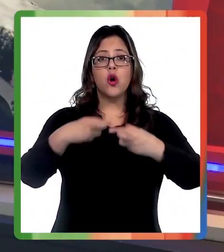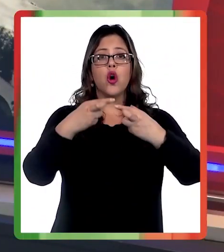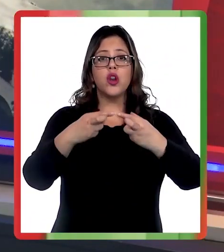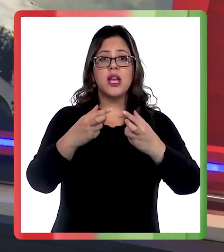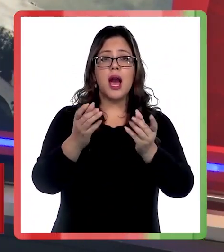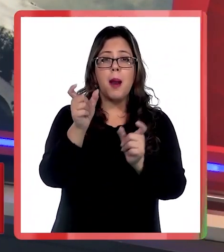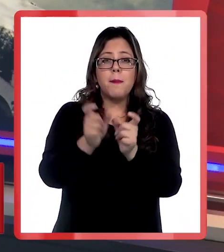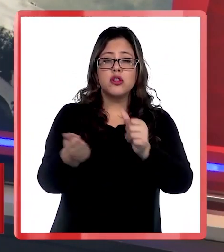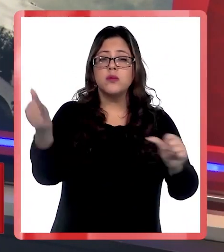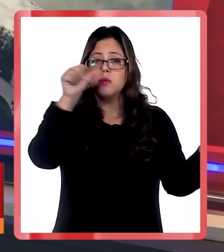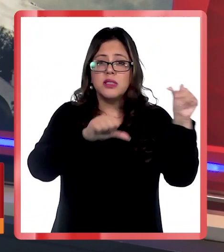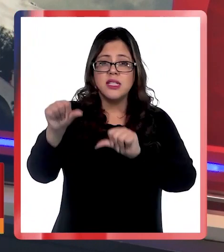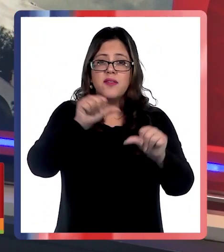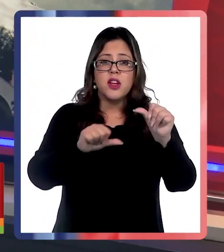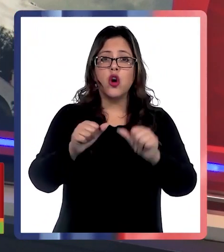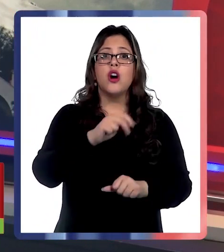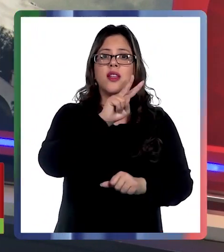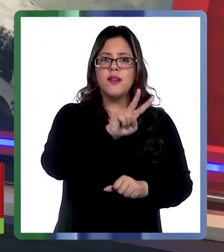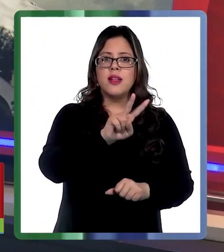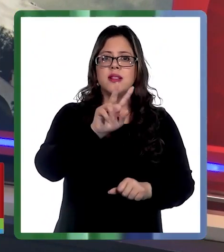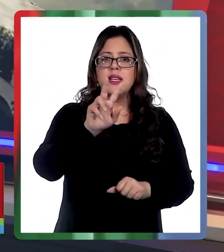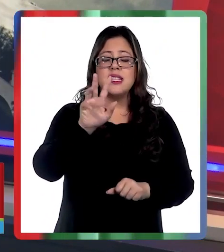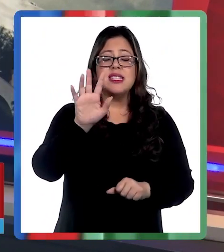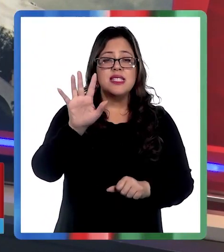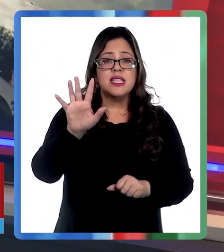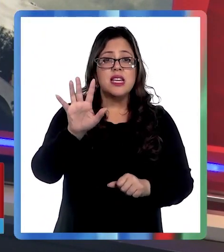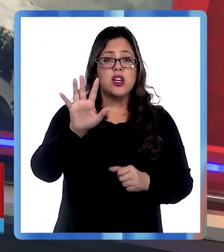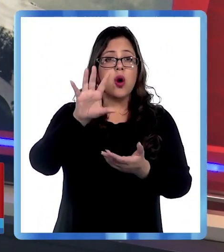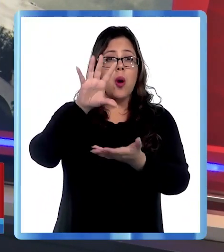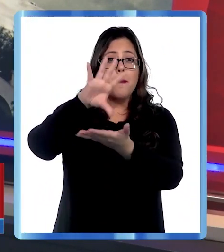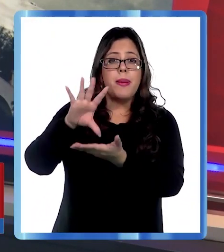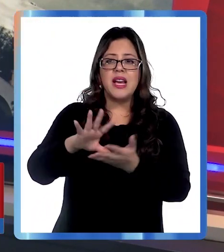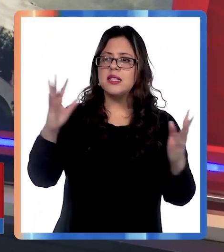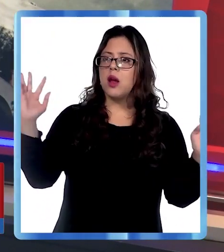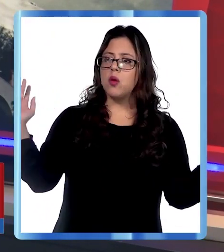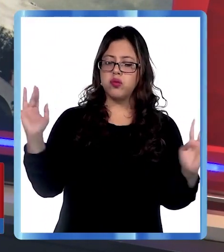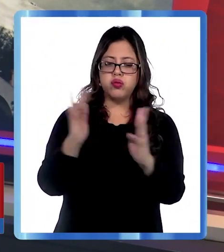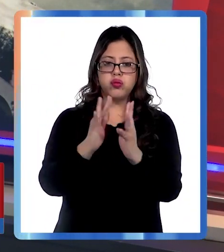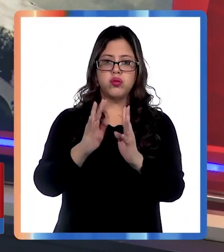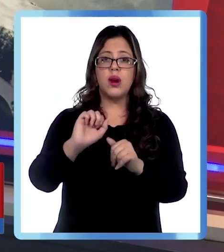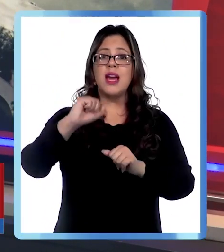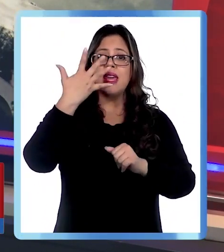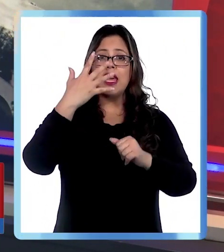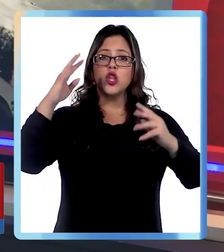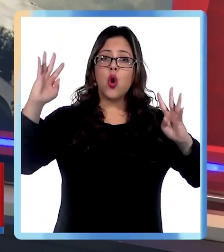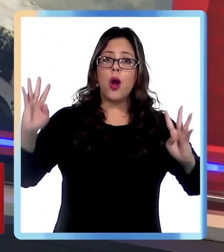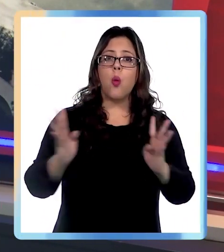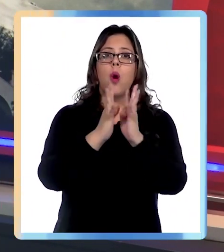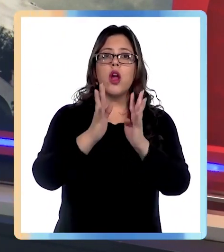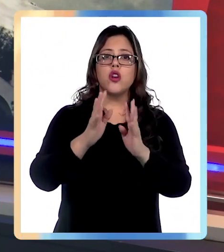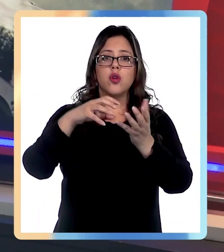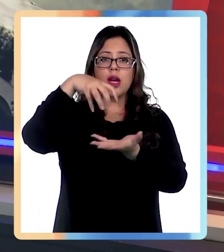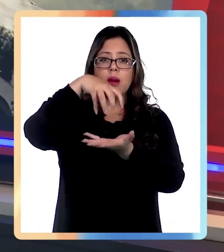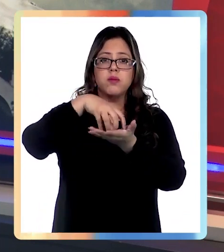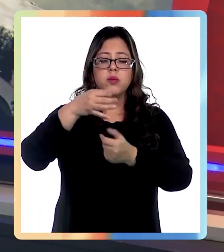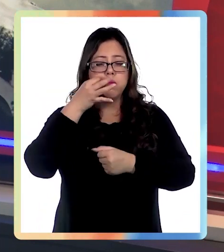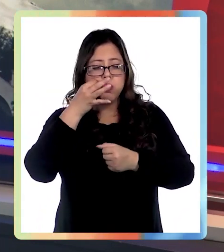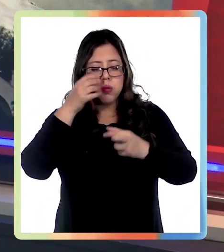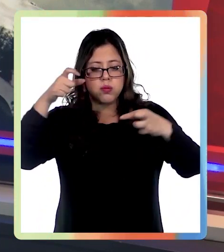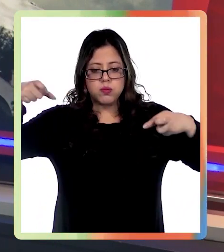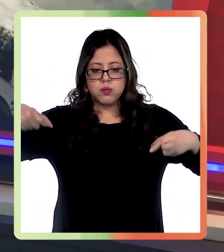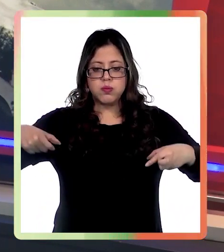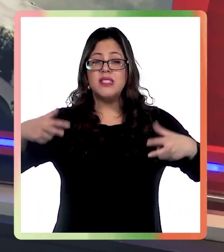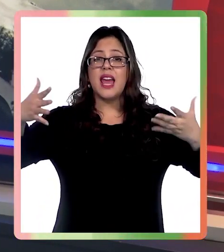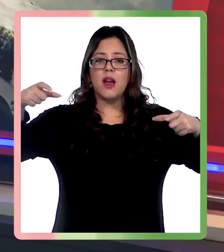araucanía en pucón se reúnen científicos provenientes de 25 países porque se está desarrollando El quinto encuentro de